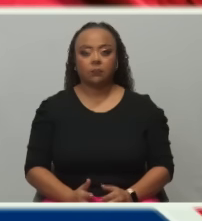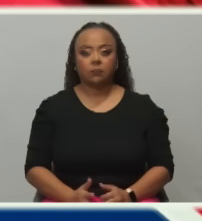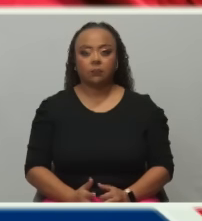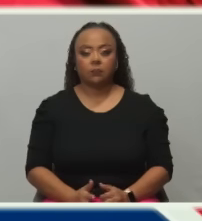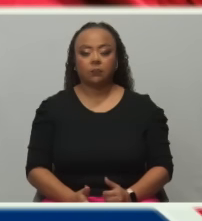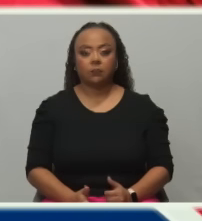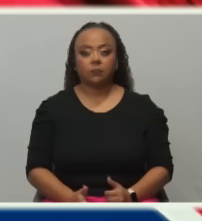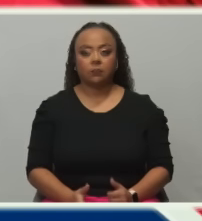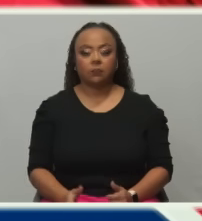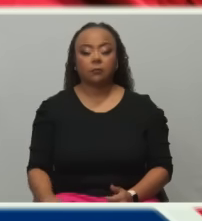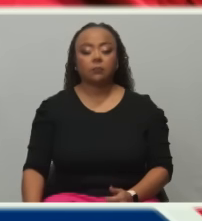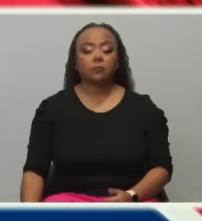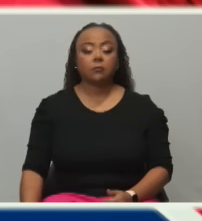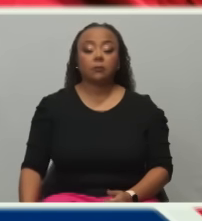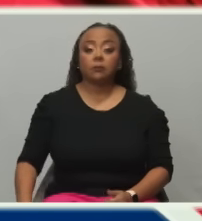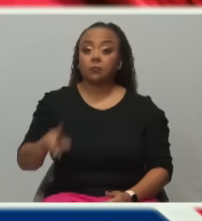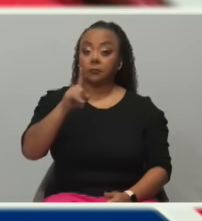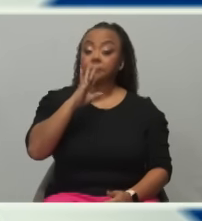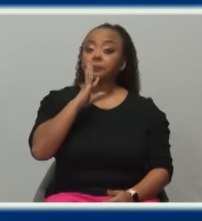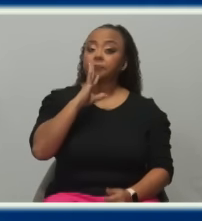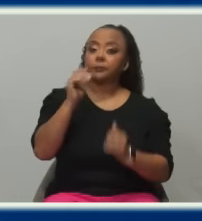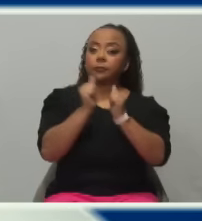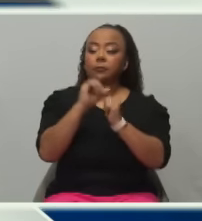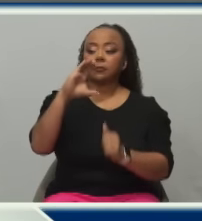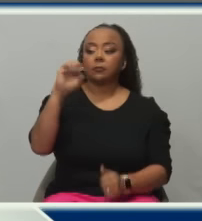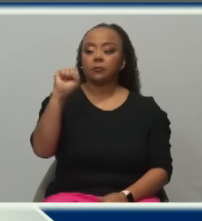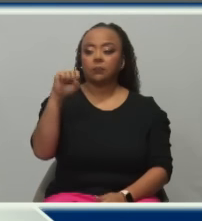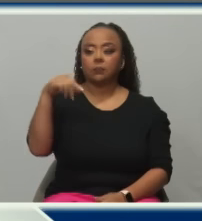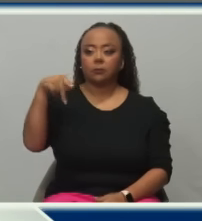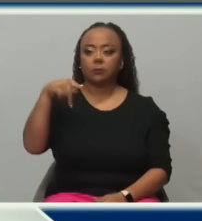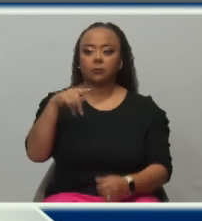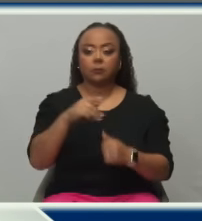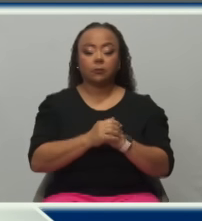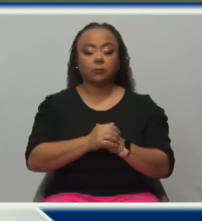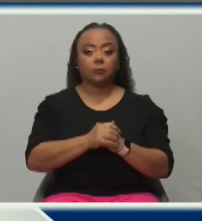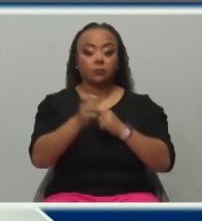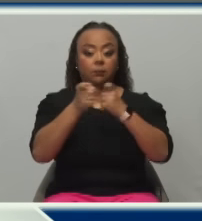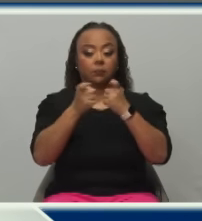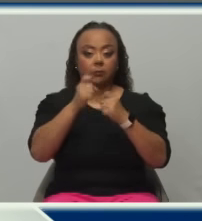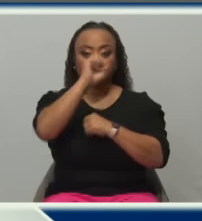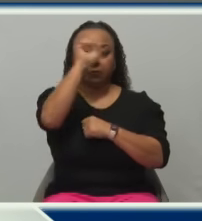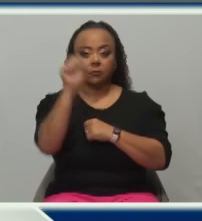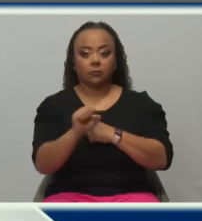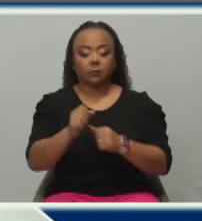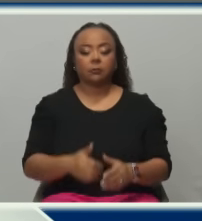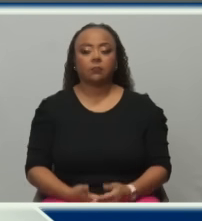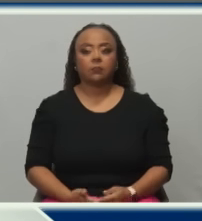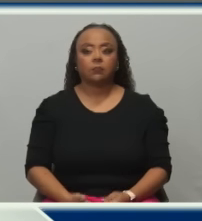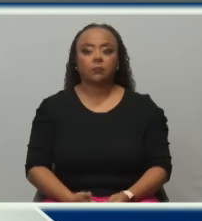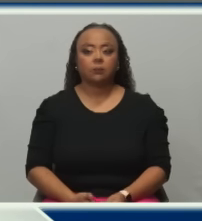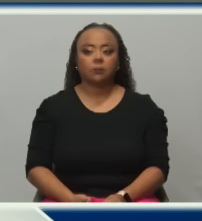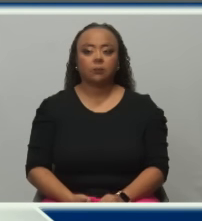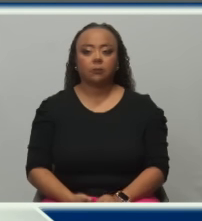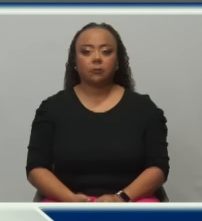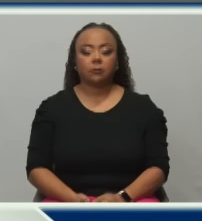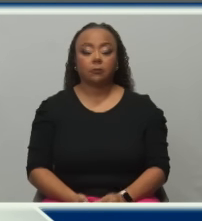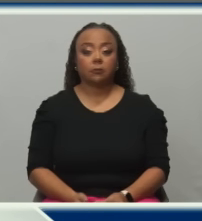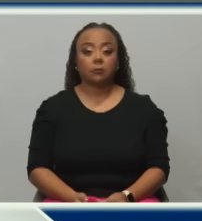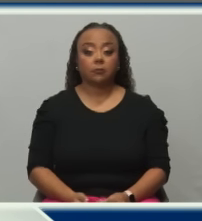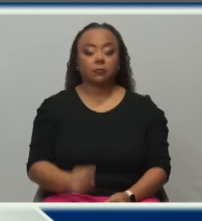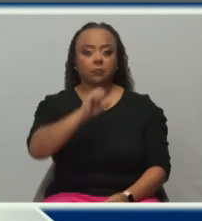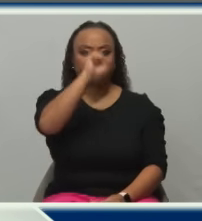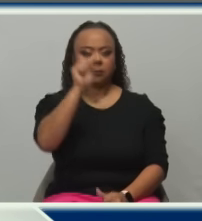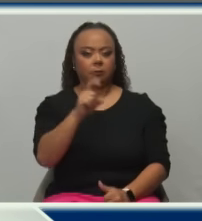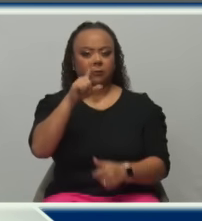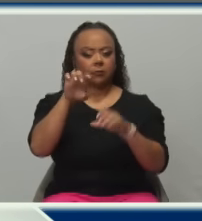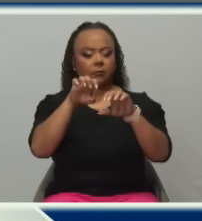el querido colega Cristian sandal Pacheco sobre la jerarquía de saprisa y sobre si este saprisa era a un